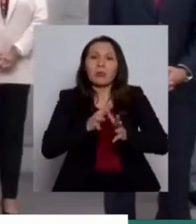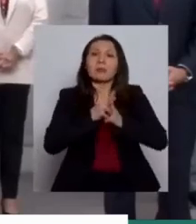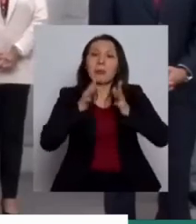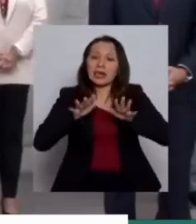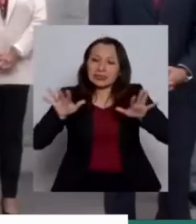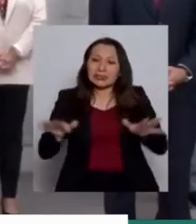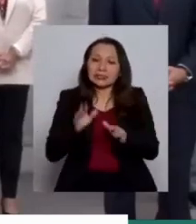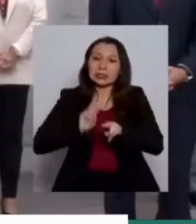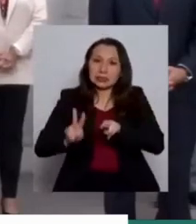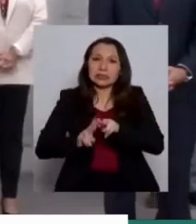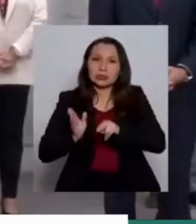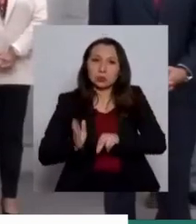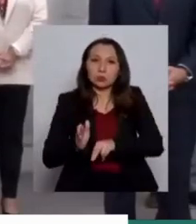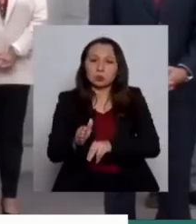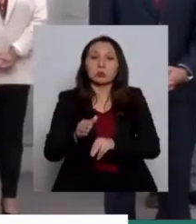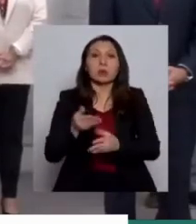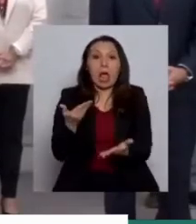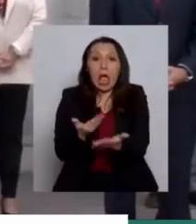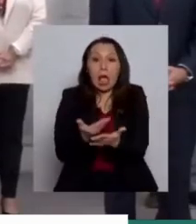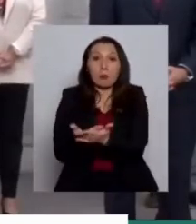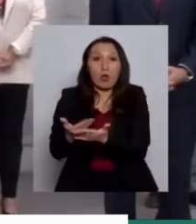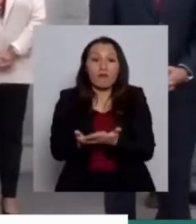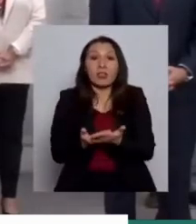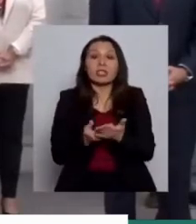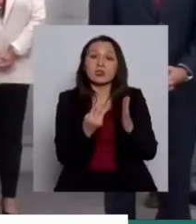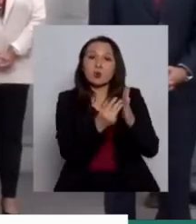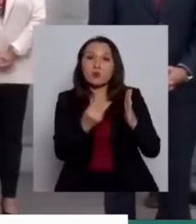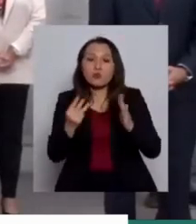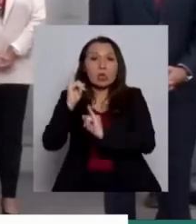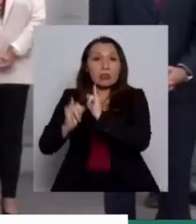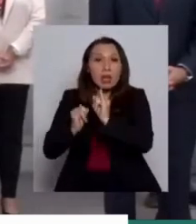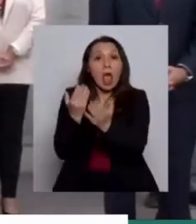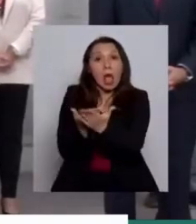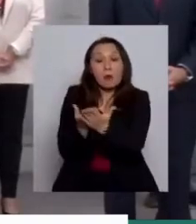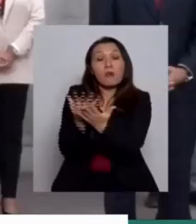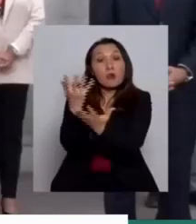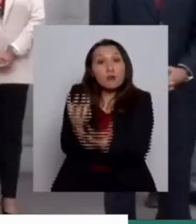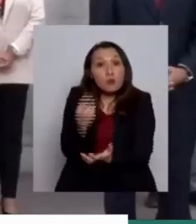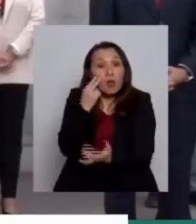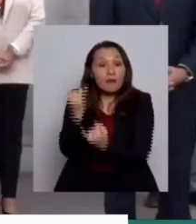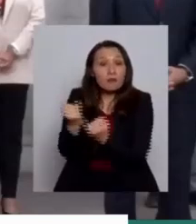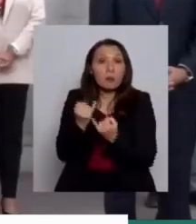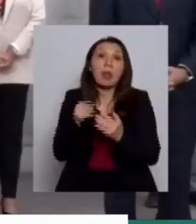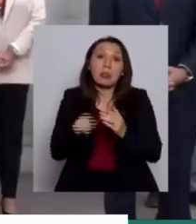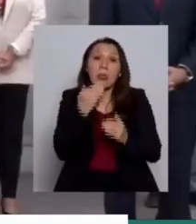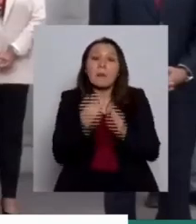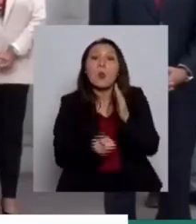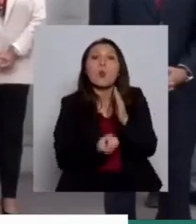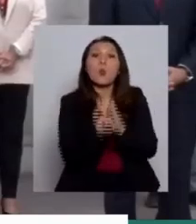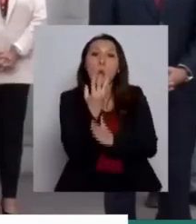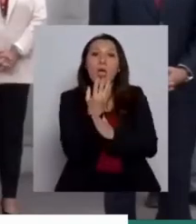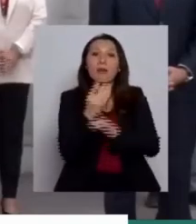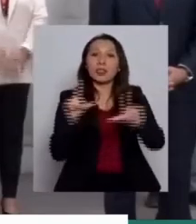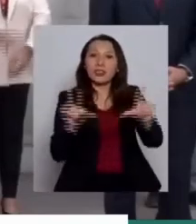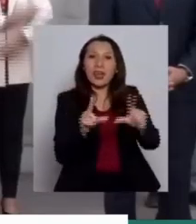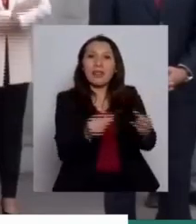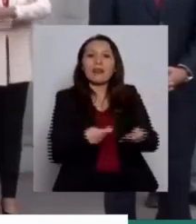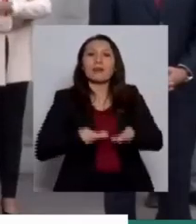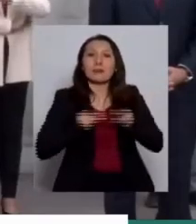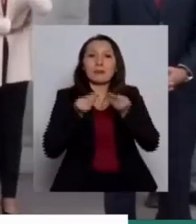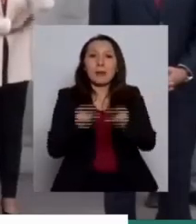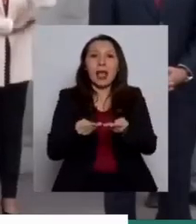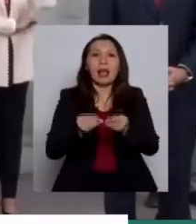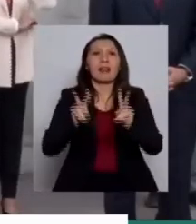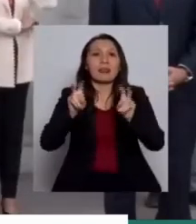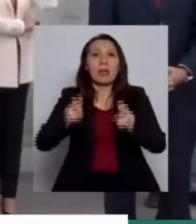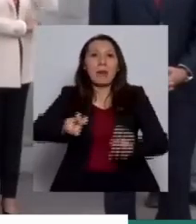de fondo a nuestro sistema de pensiones. Y tercero, recuperar y poner en marcha a nuestro país y nuestra economía, que me parece